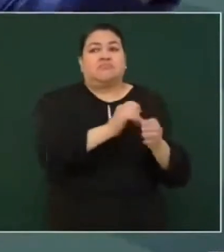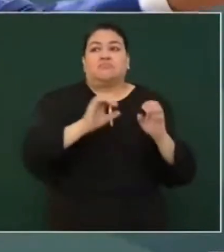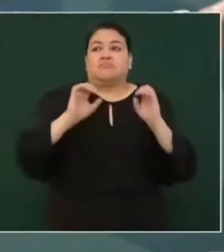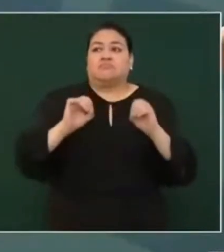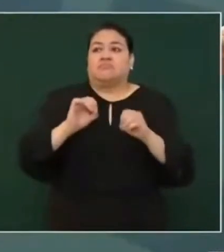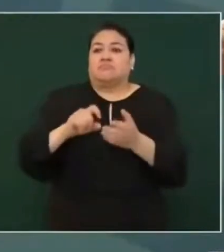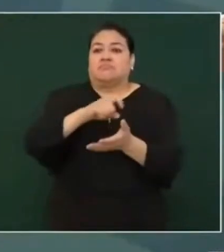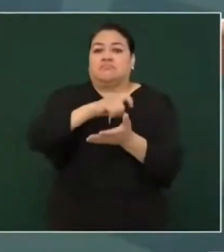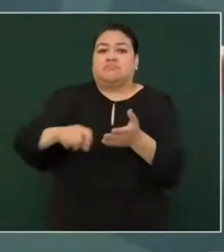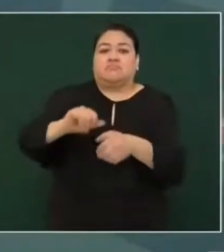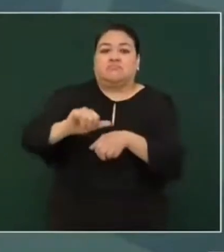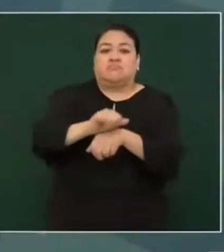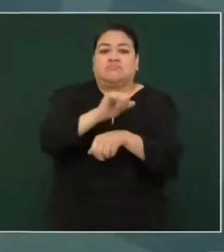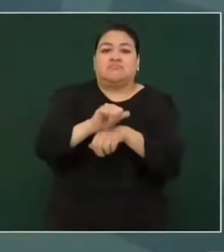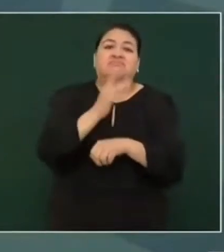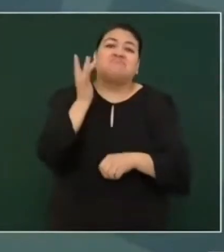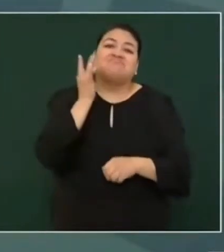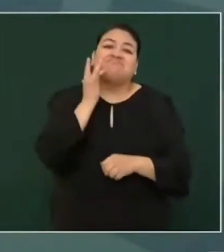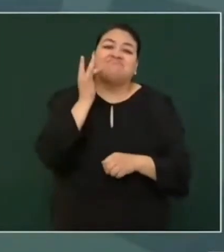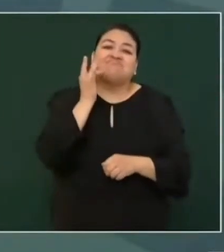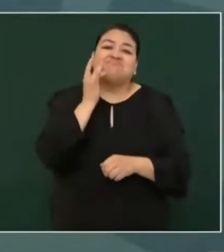comprando vehículos último modelo.